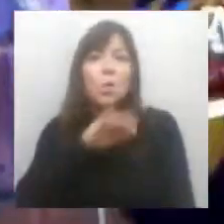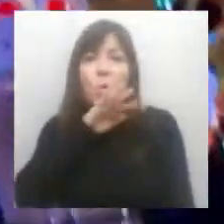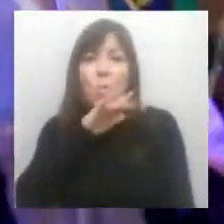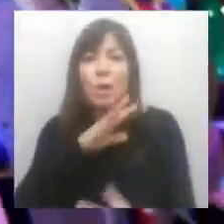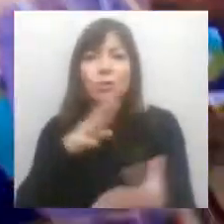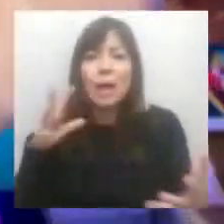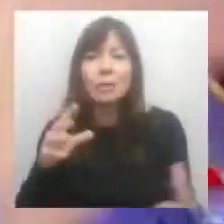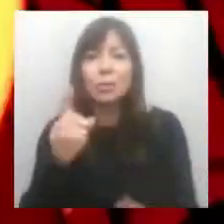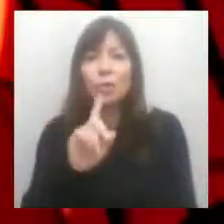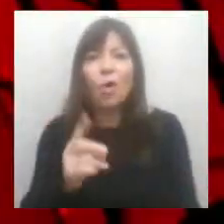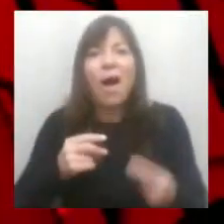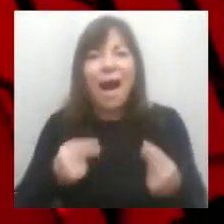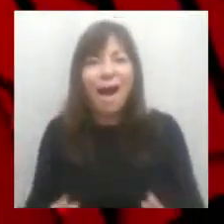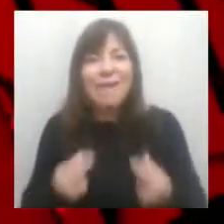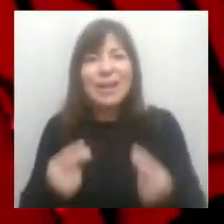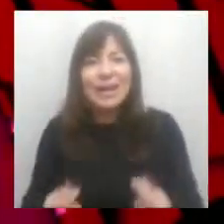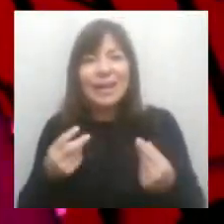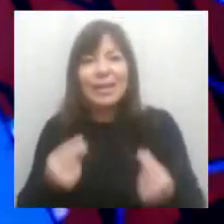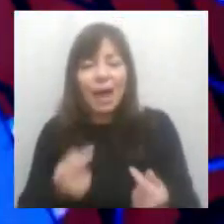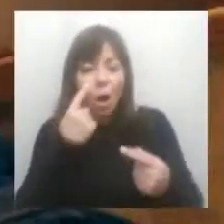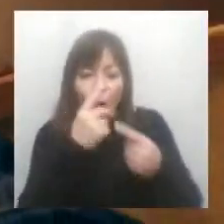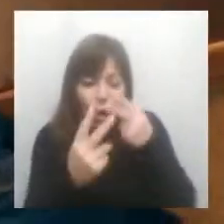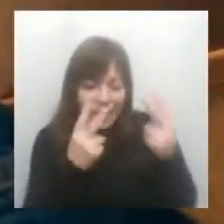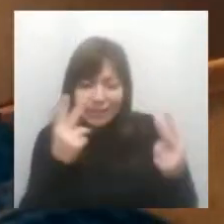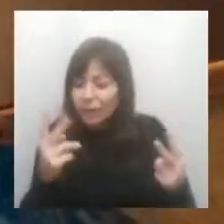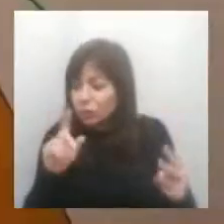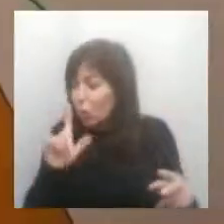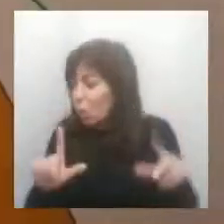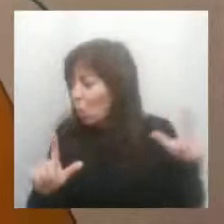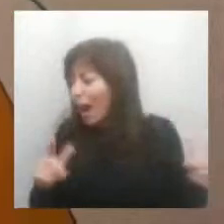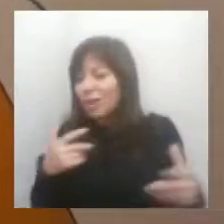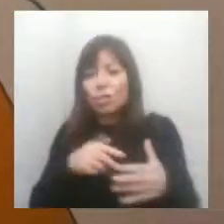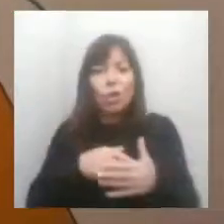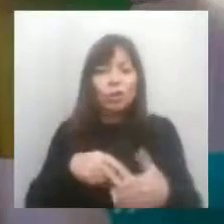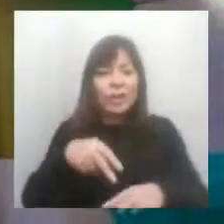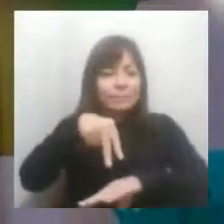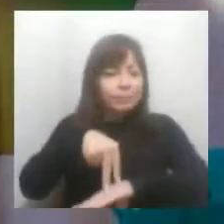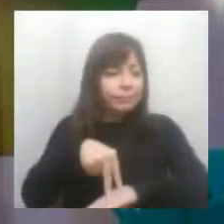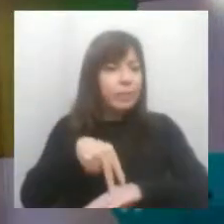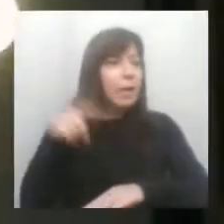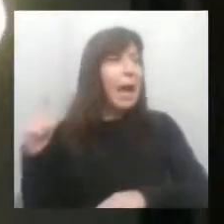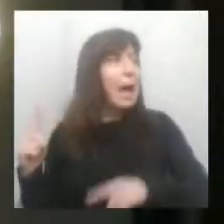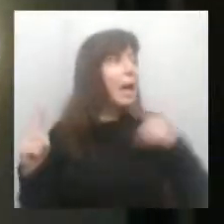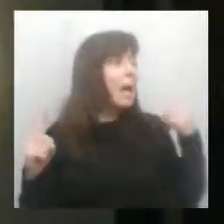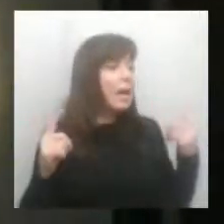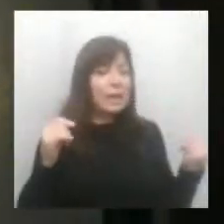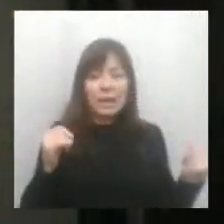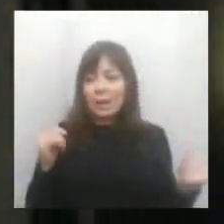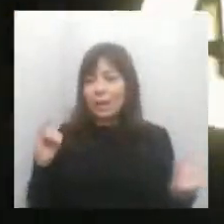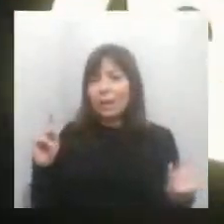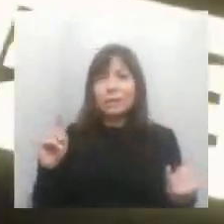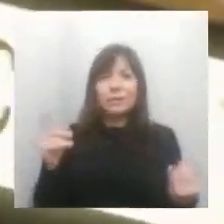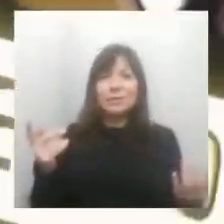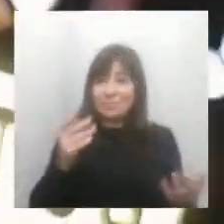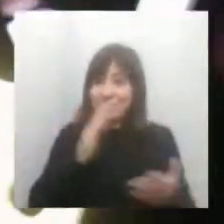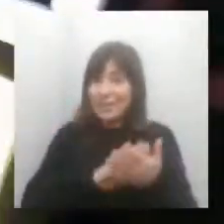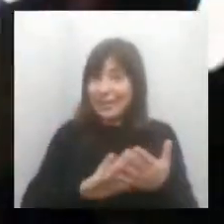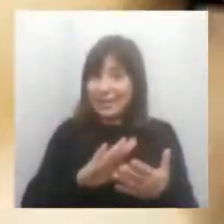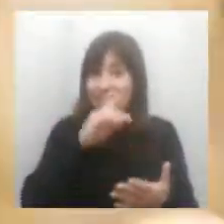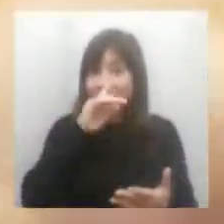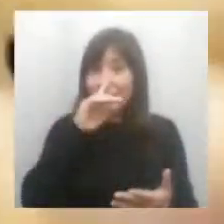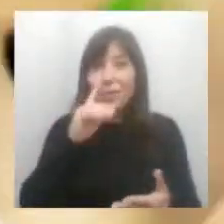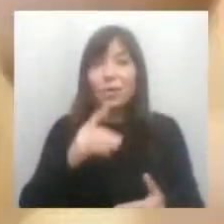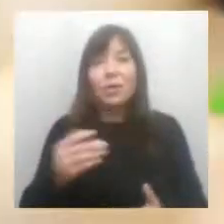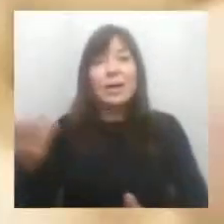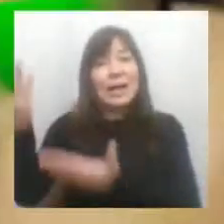hablando de habilidades, de lo que es la orientación espacial, de otro tipo de habilidades, ¿cierto, Marcelo? Sí, claro que sí. Cuando nosotros recibimos al